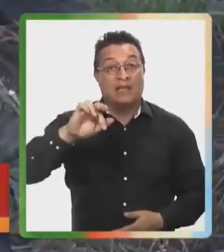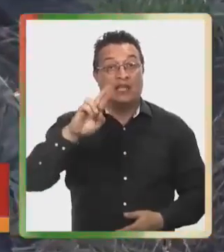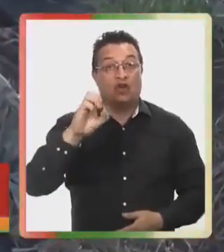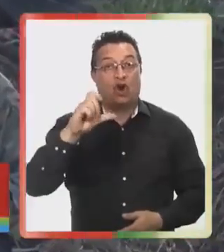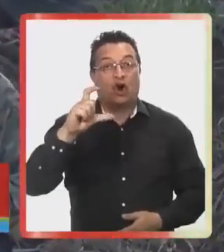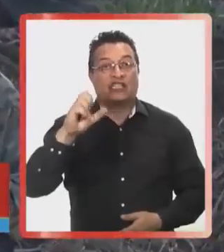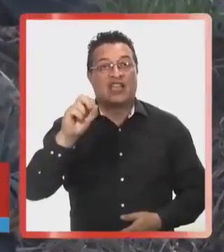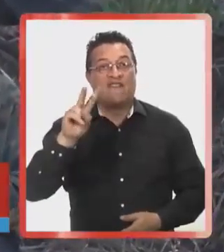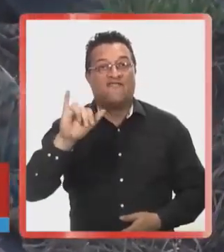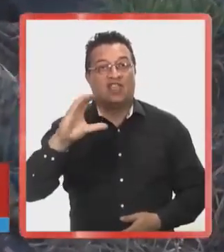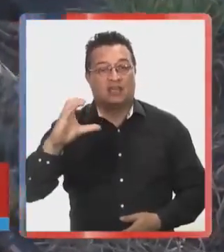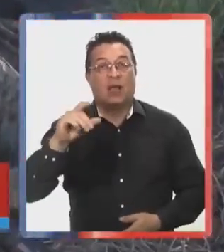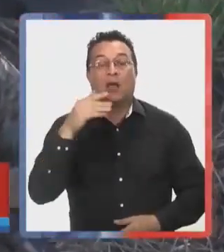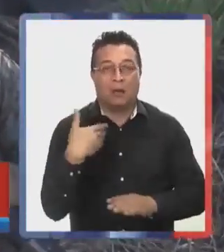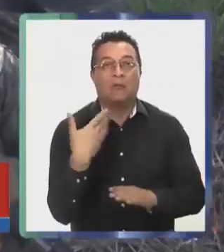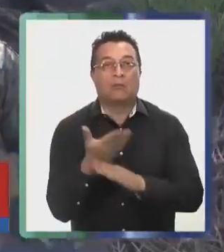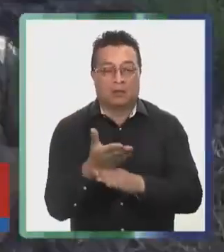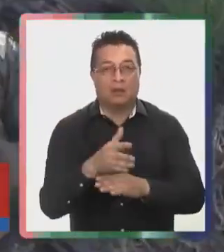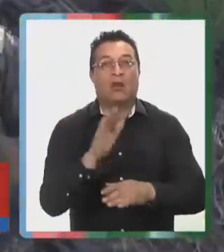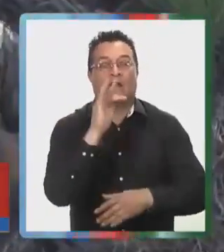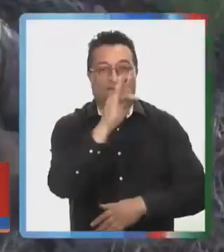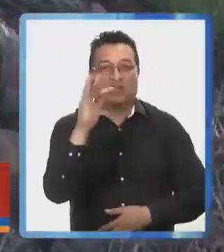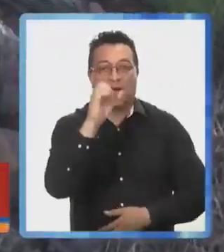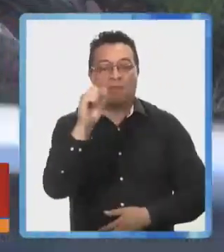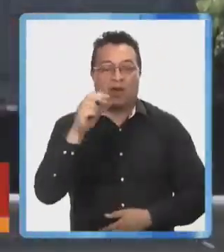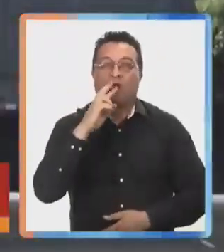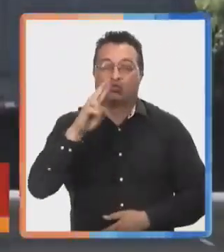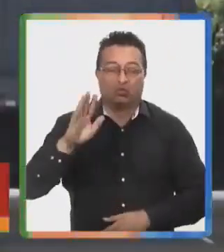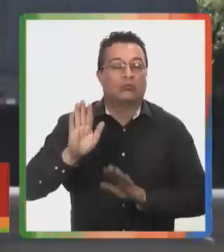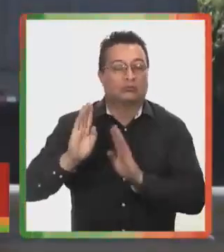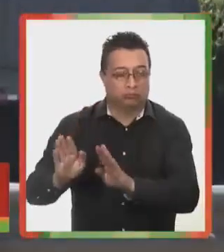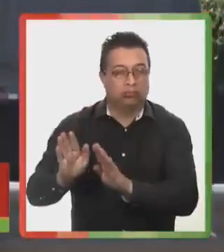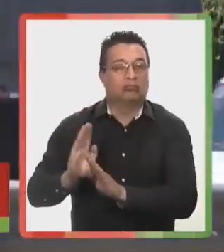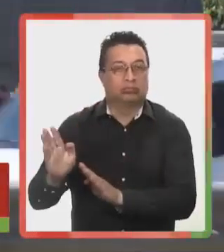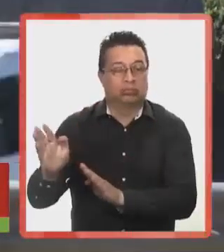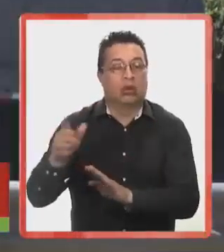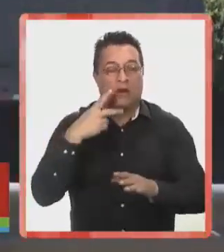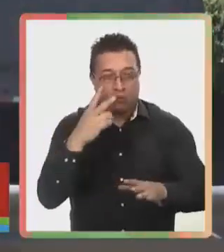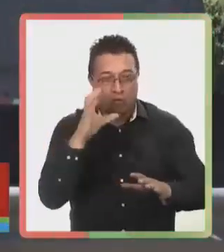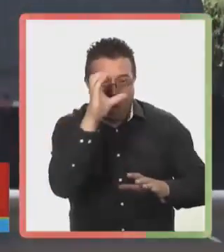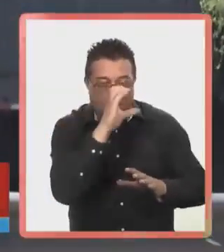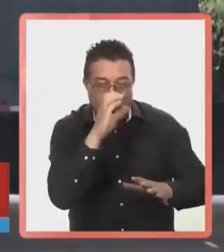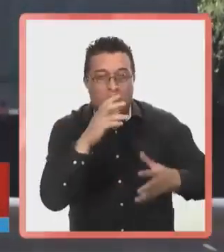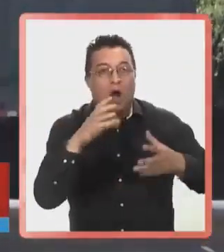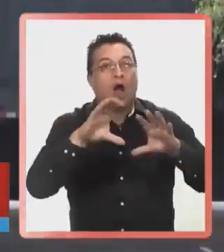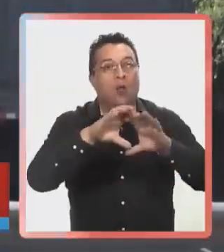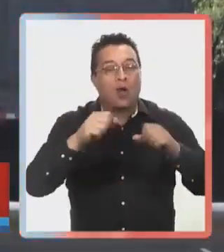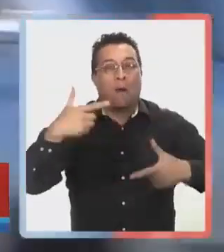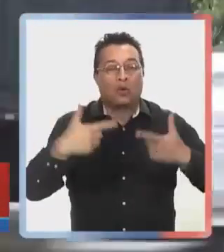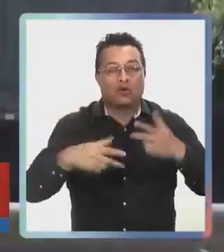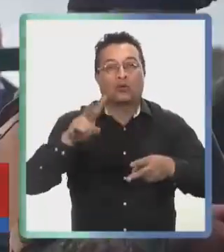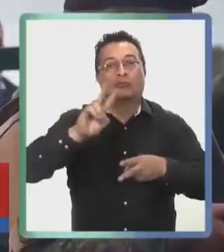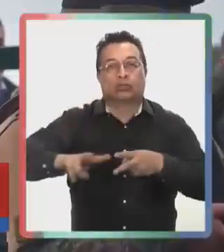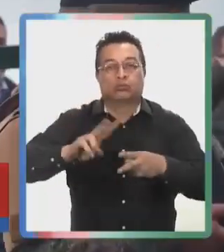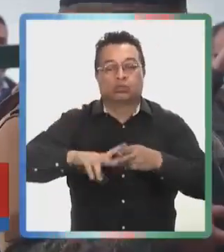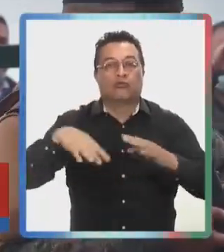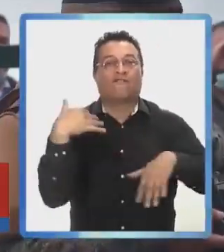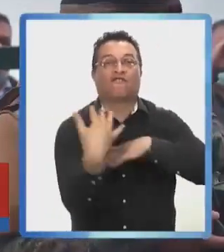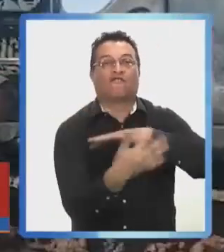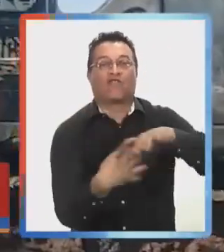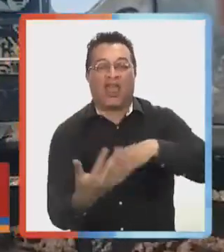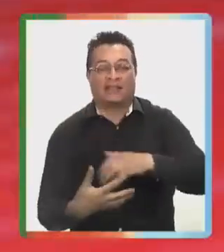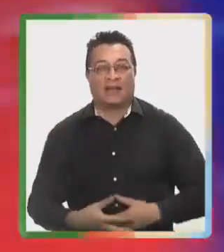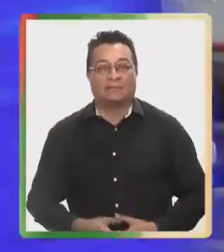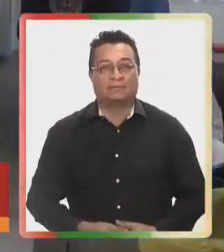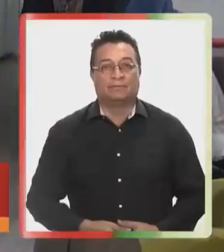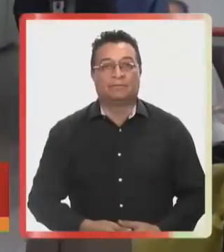Vlado Milosevic, pidió mantener las Fuerzas Armadas en el sur del país y en paralelo buscar un acuerdo político para dar solución a la